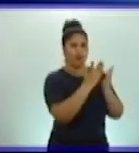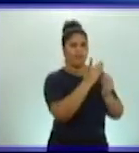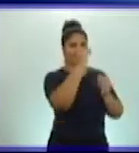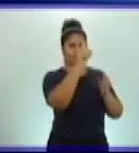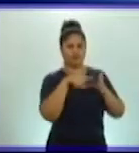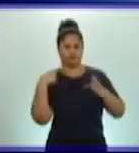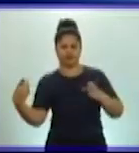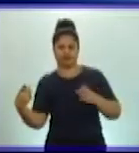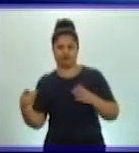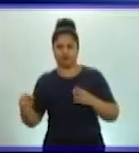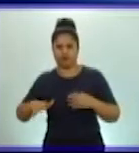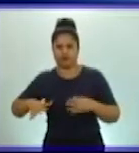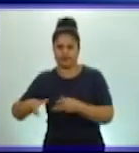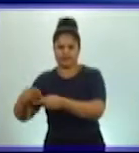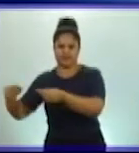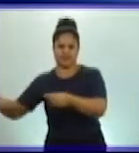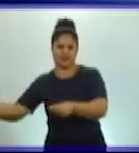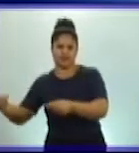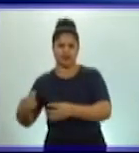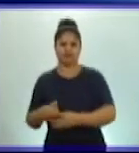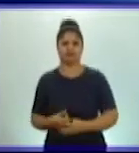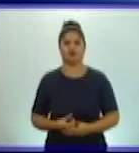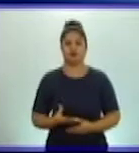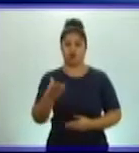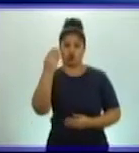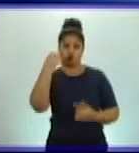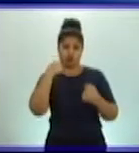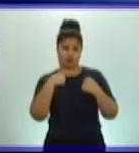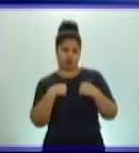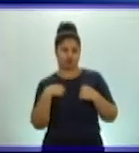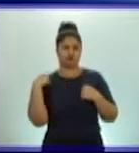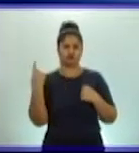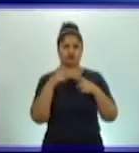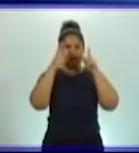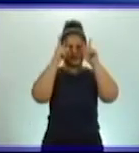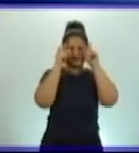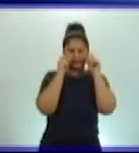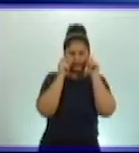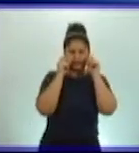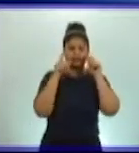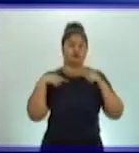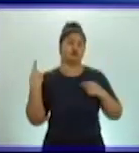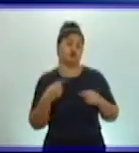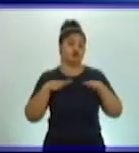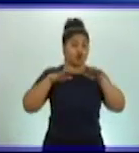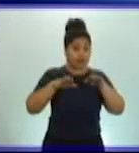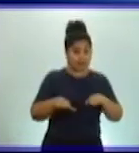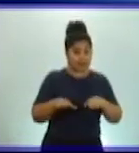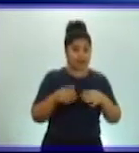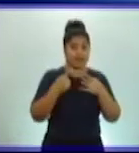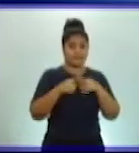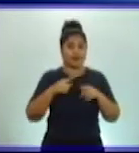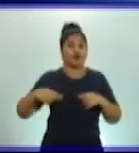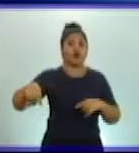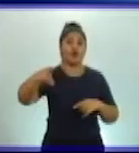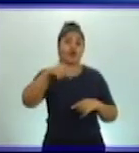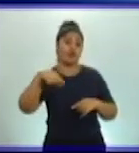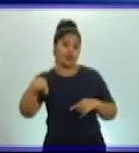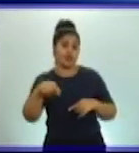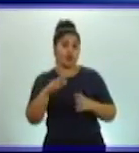recen. Y cuando abrimos los ojos, ellos tenían la tierra y nosotros teníamos la Biblia.